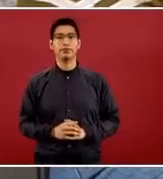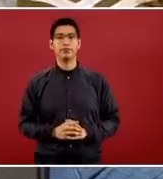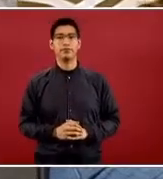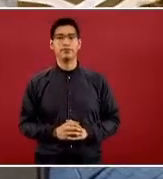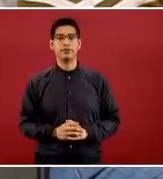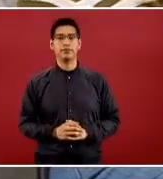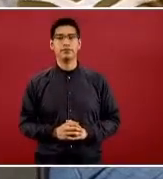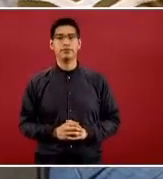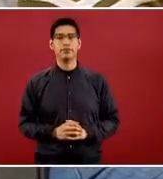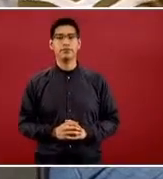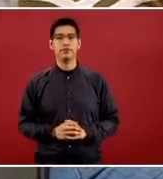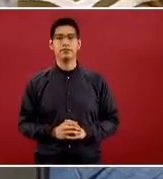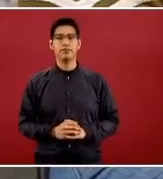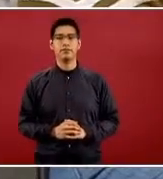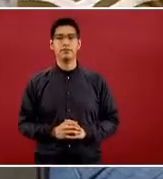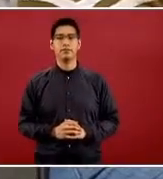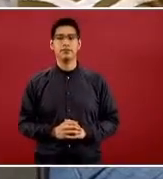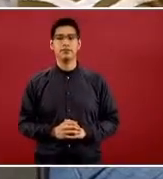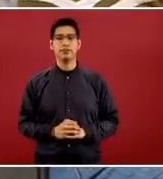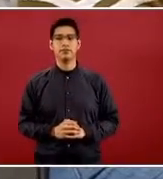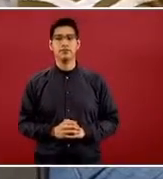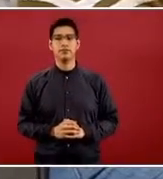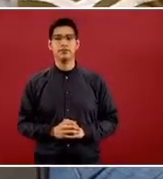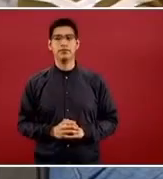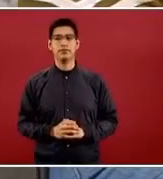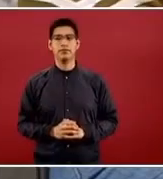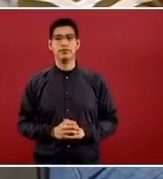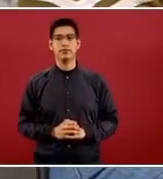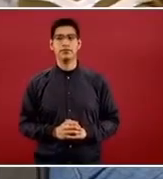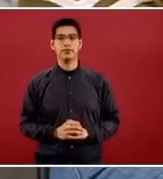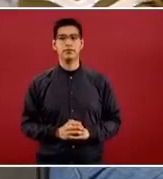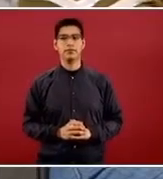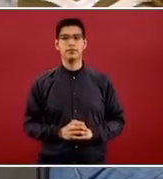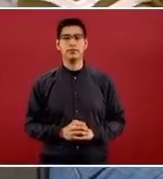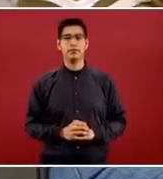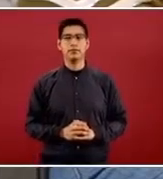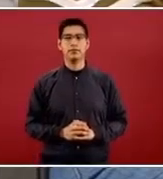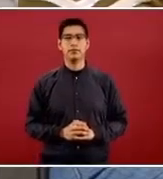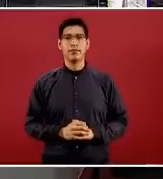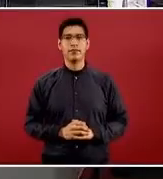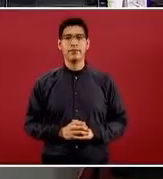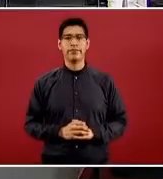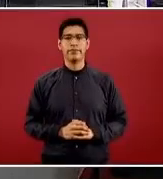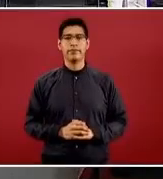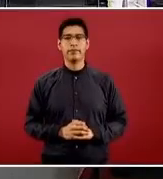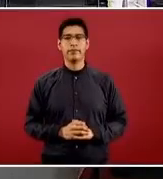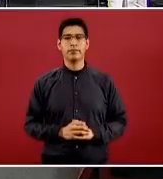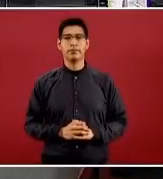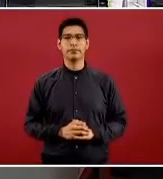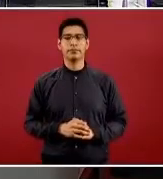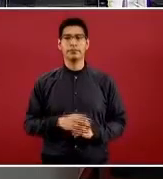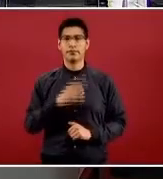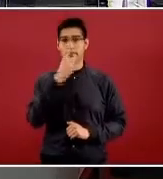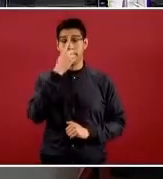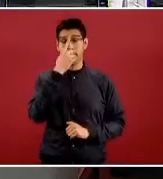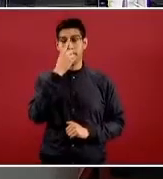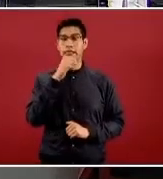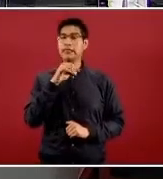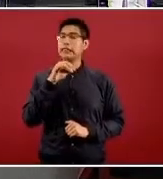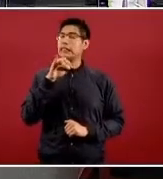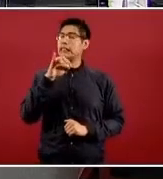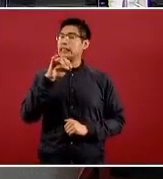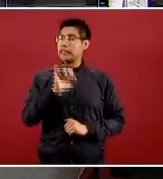infarto, algo así, más o menos? Digo, en el sentido de tener un mecanismo